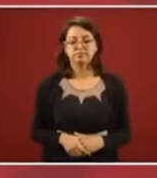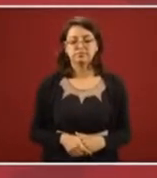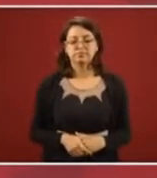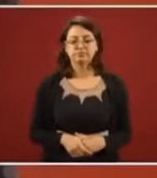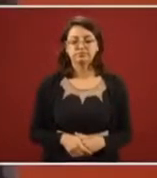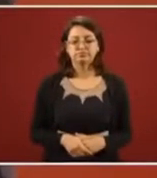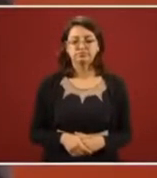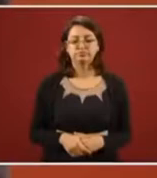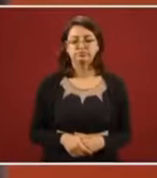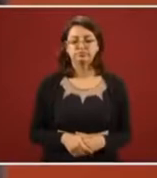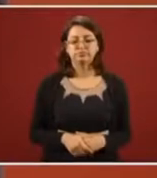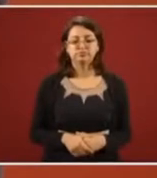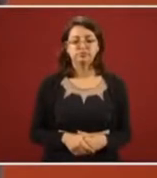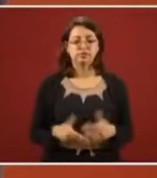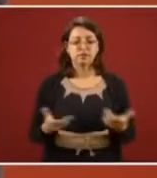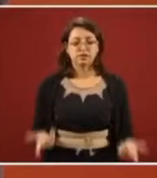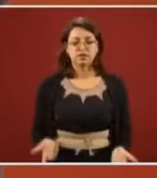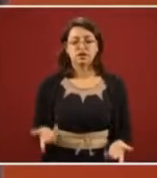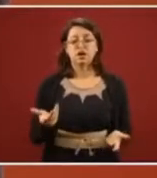el servicio